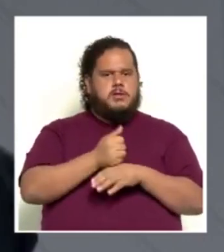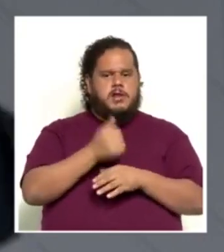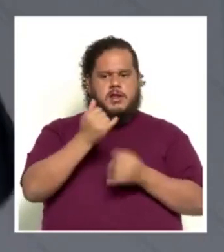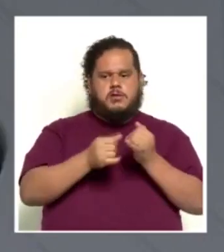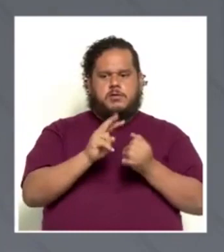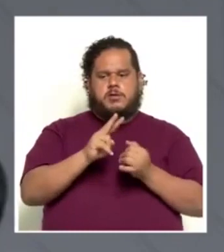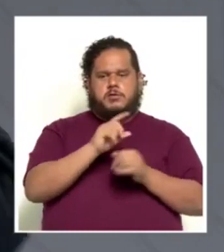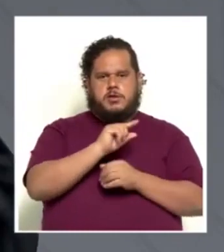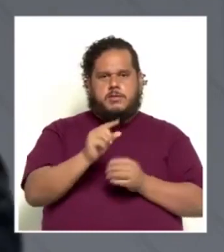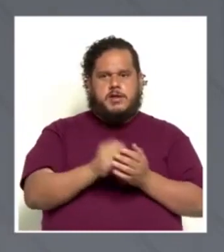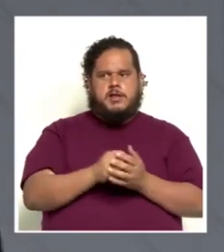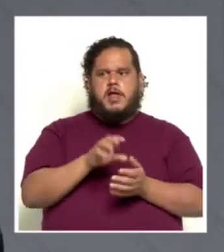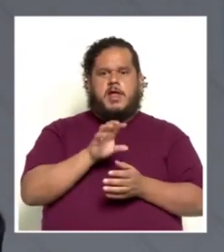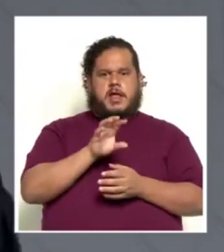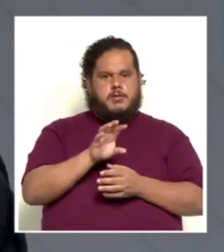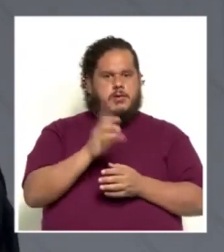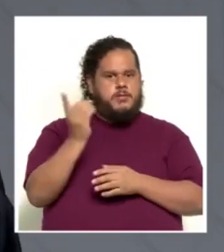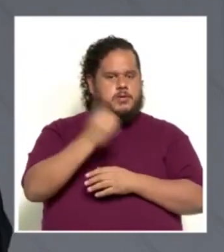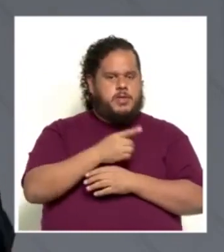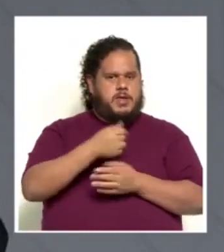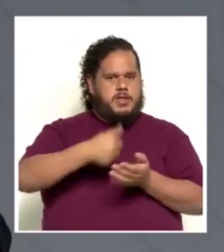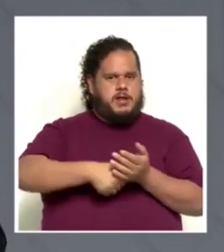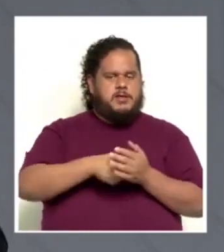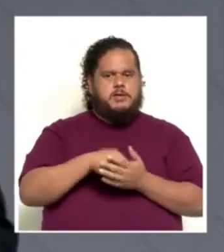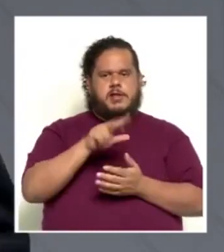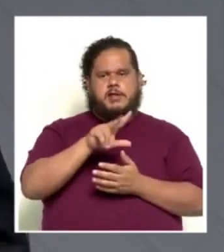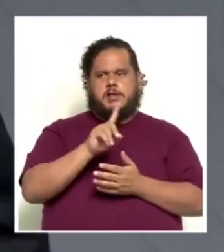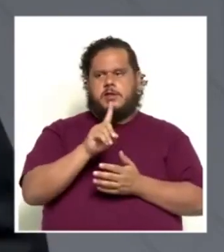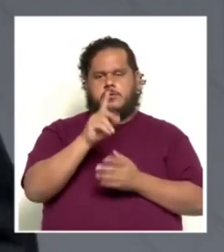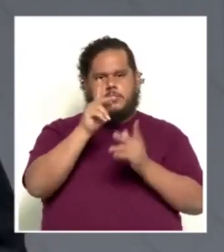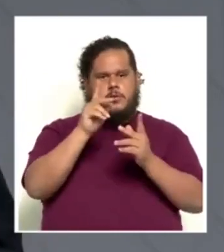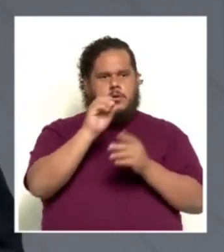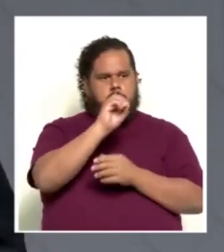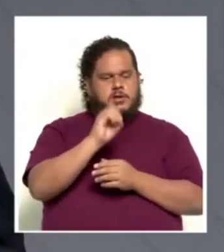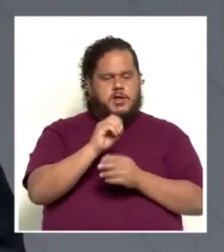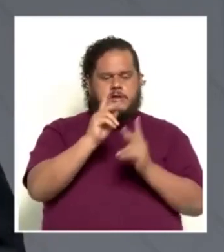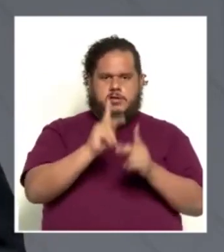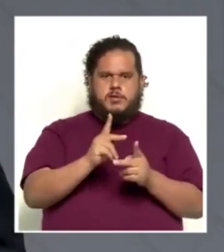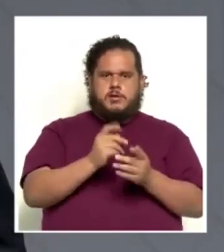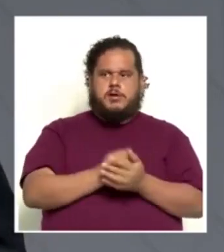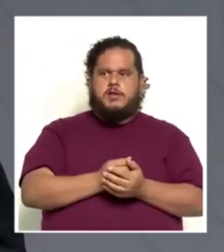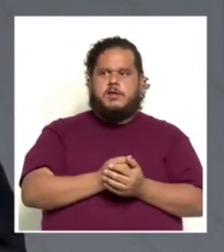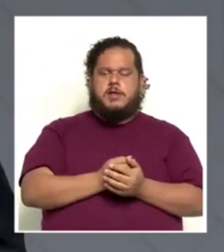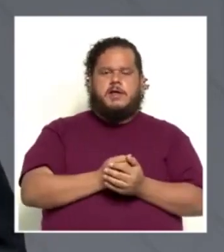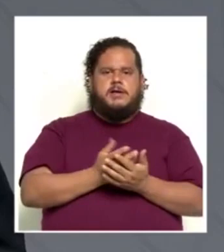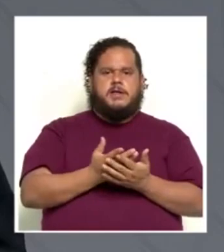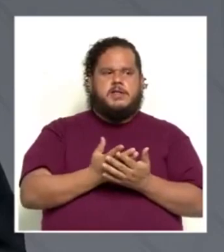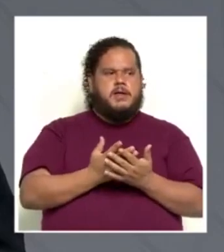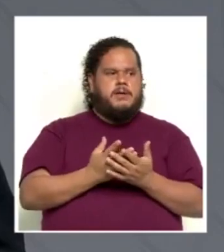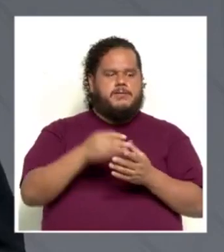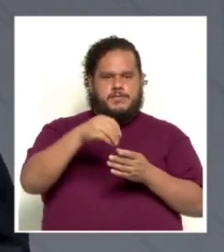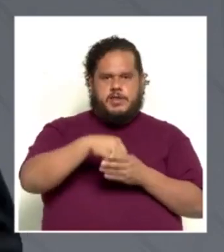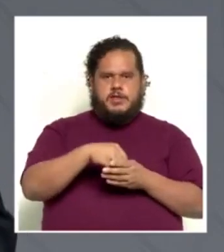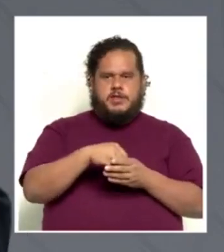semanas, incluso el propio día de la elección, del 31% de las personas que estaban entre personas